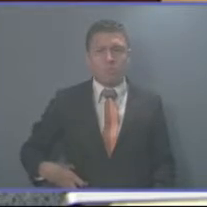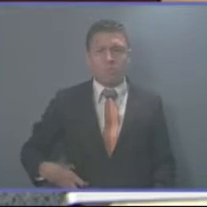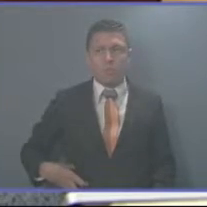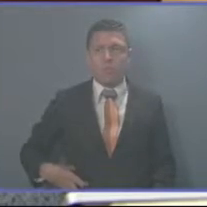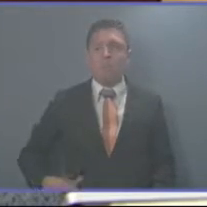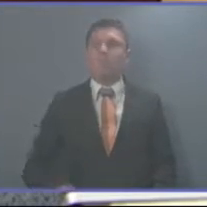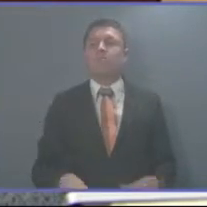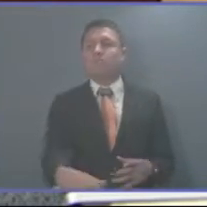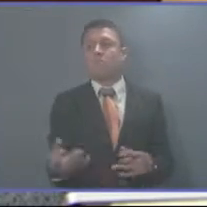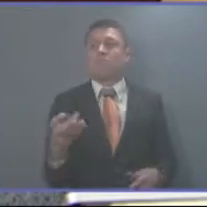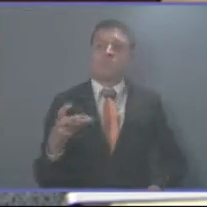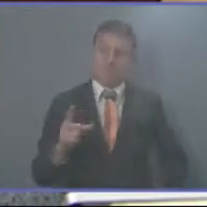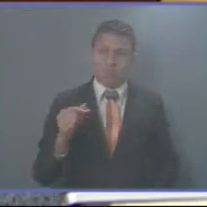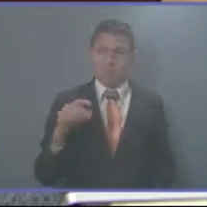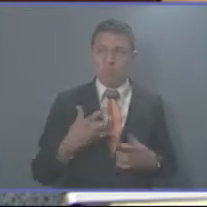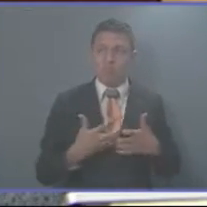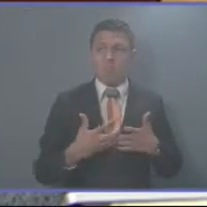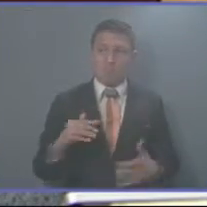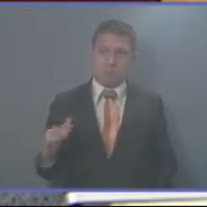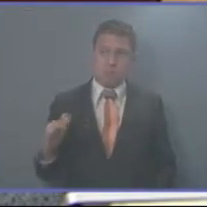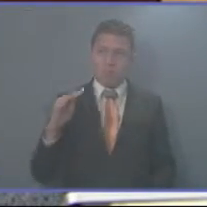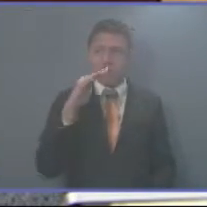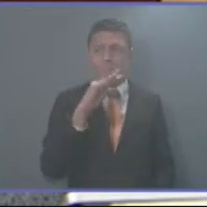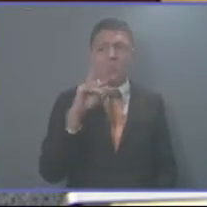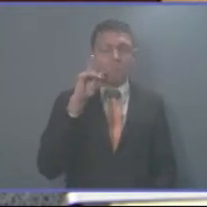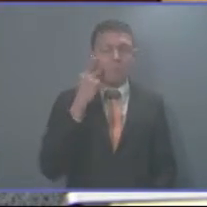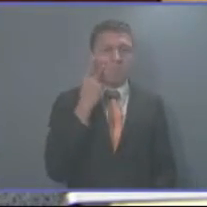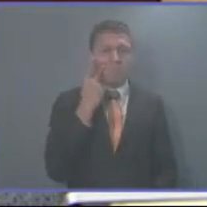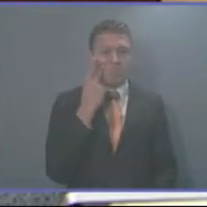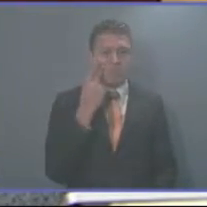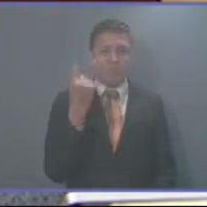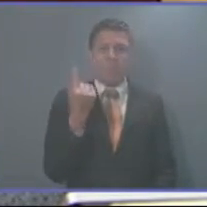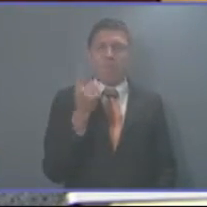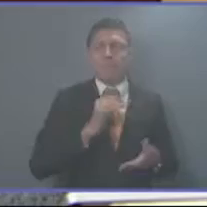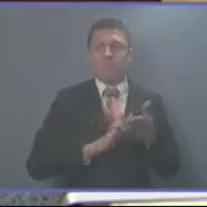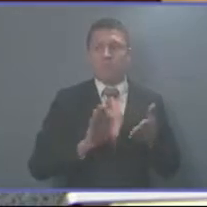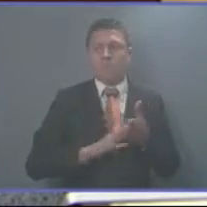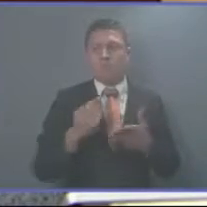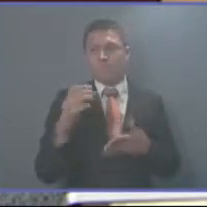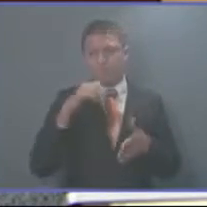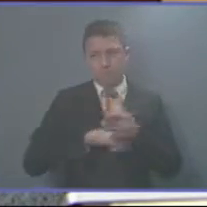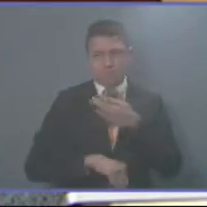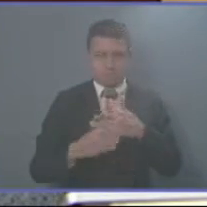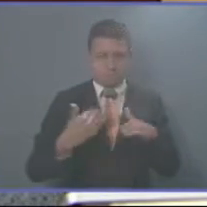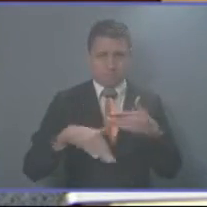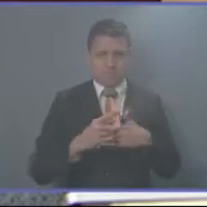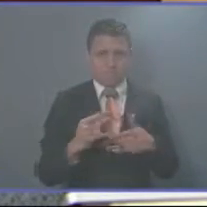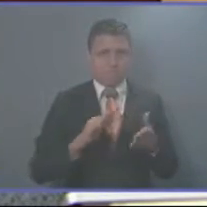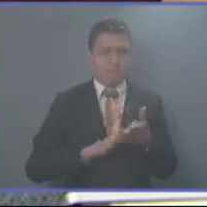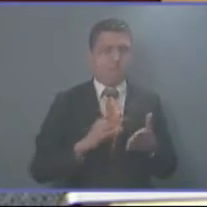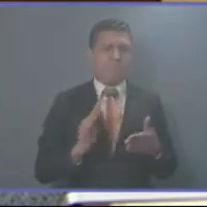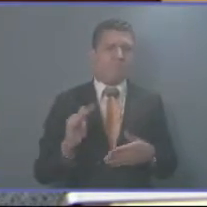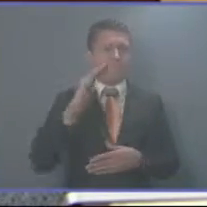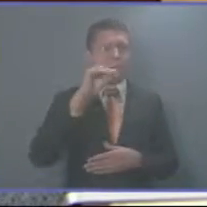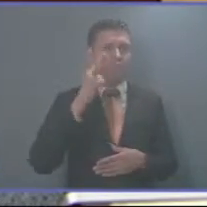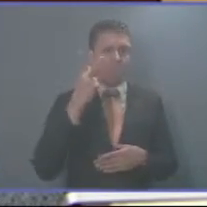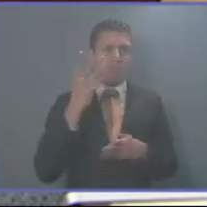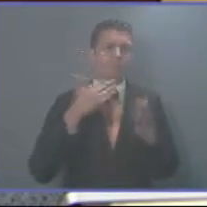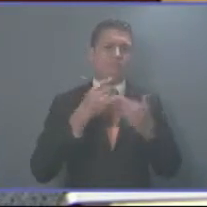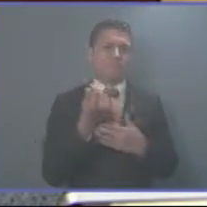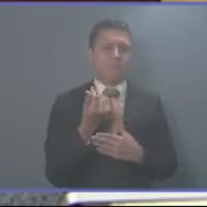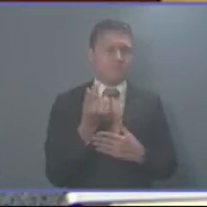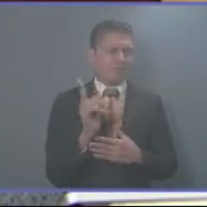las líneas aéreas de que el aumento en el pliego tarifario podría afectar a los usuarios y provocar un alza en